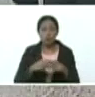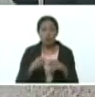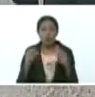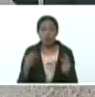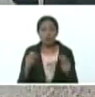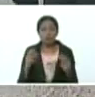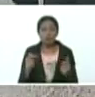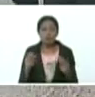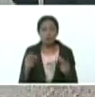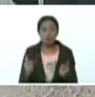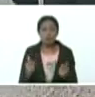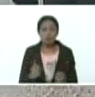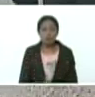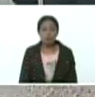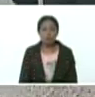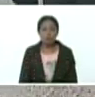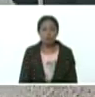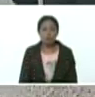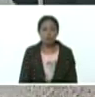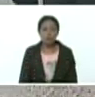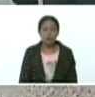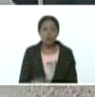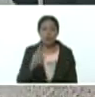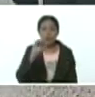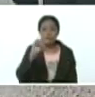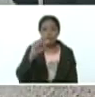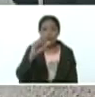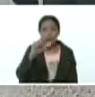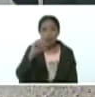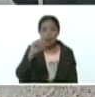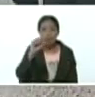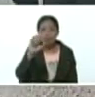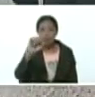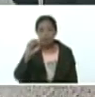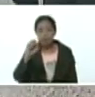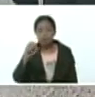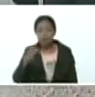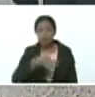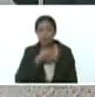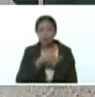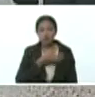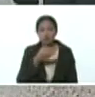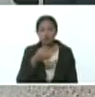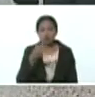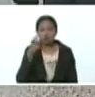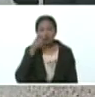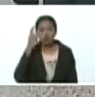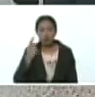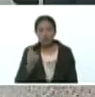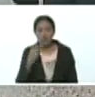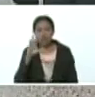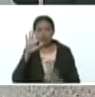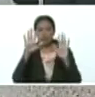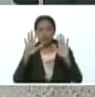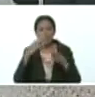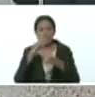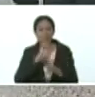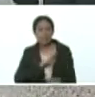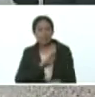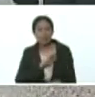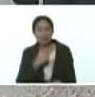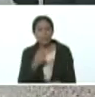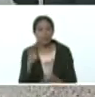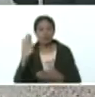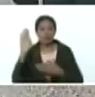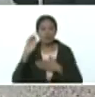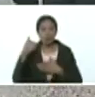activos, reactivos de las hemodiálisis en el Seguro Social? Eso fue el 10 de enero, el día que me